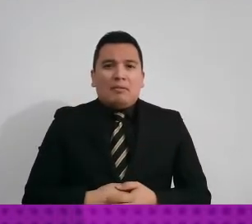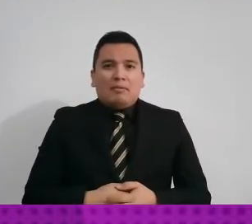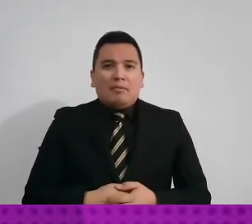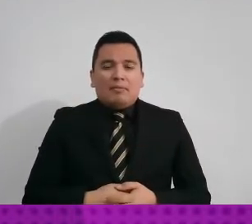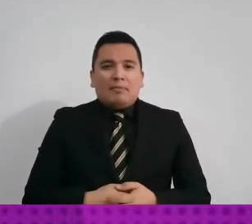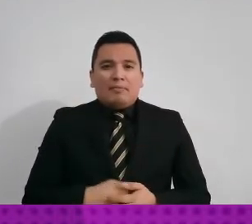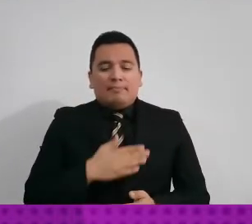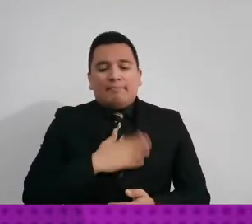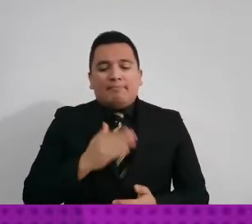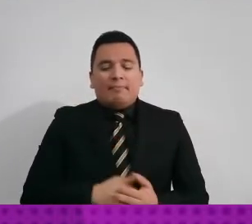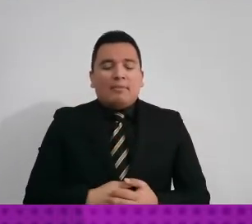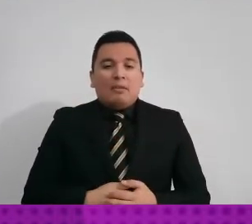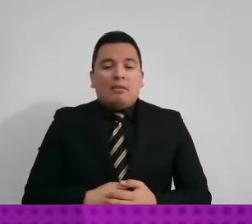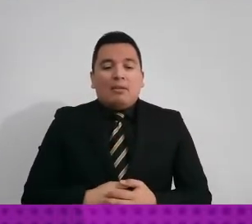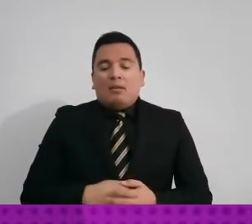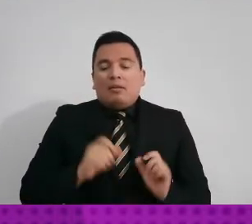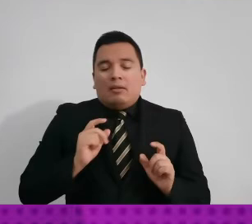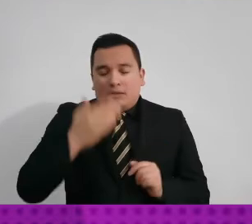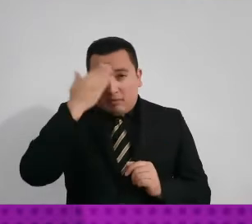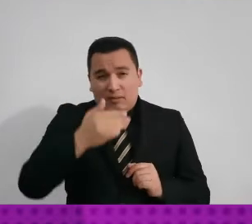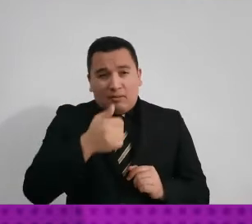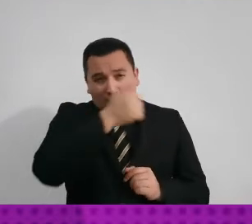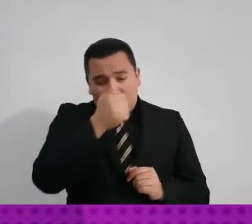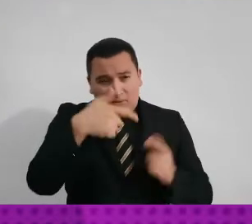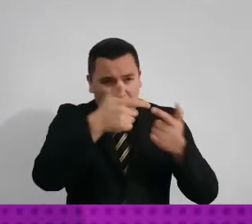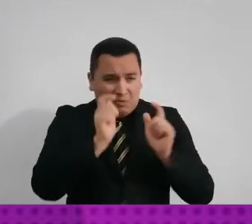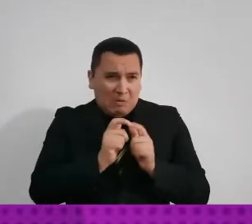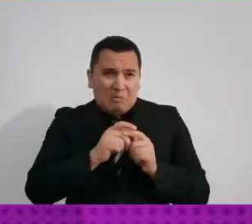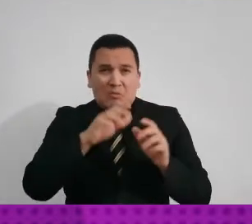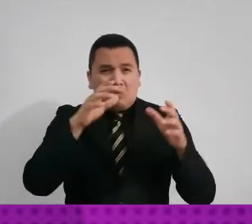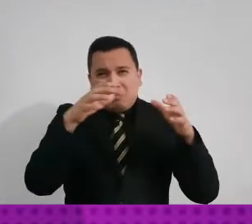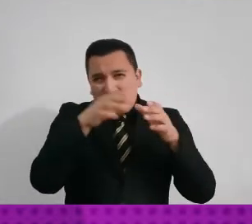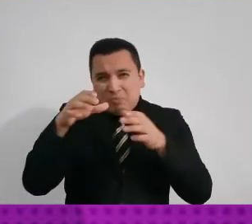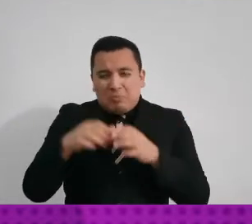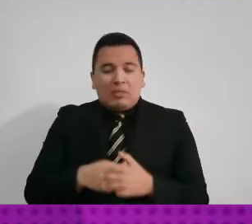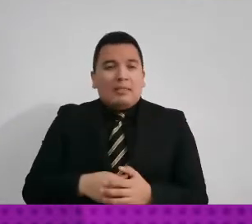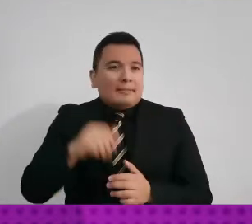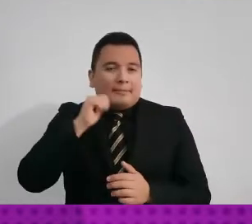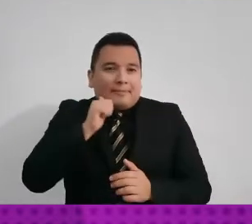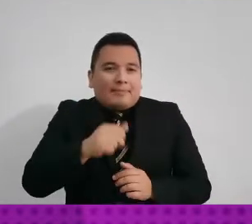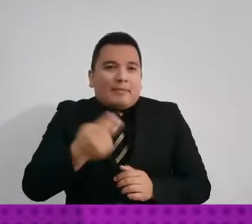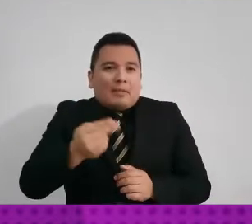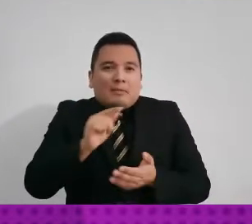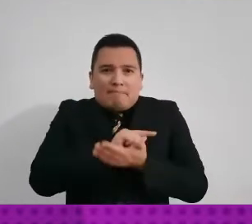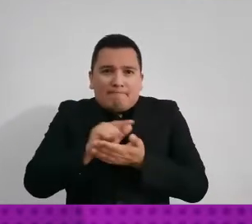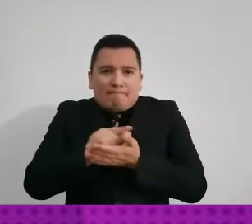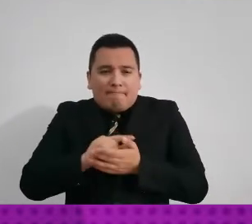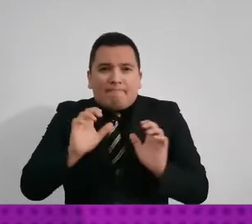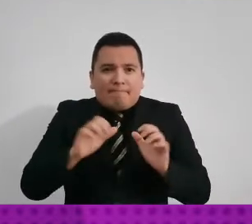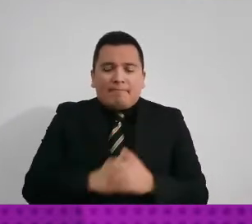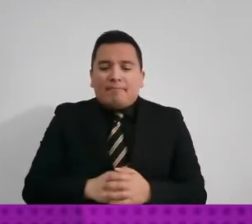las candidaturas. Y bueno, pues obviamente que en cada uno de los comités municipales, pues vamos a tener todas las medidas de